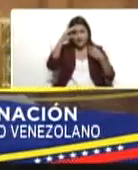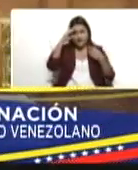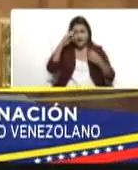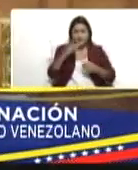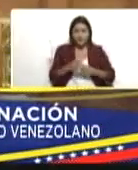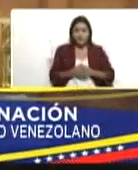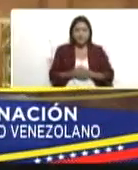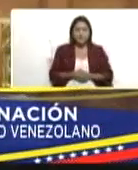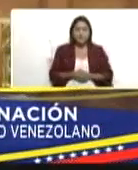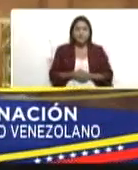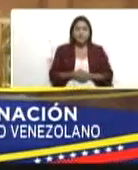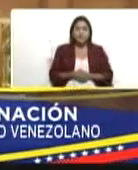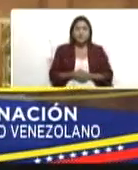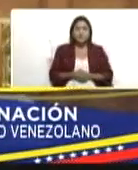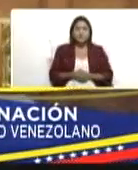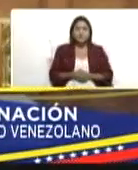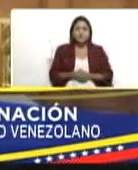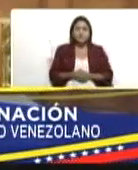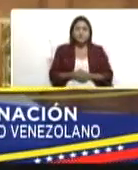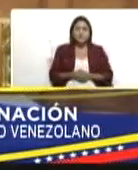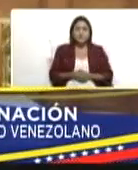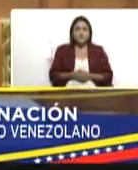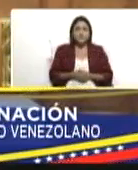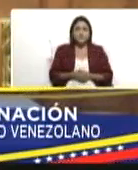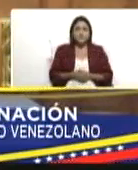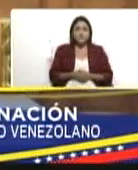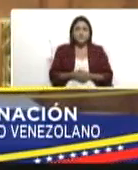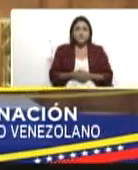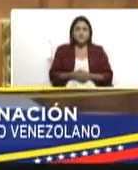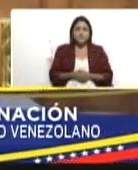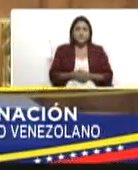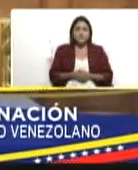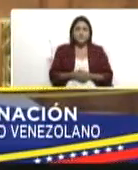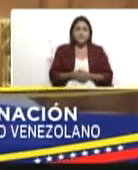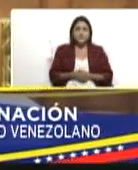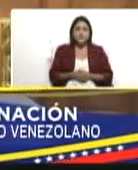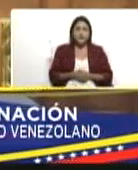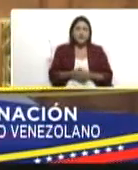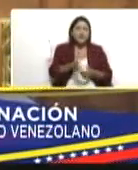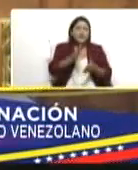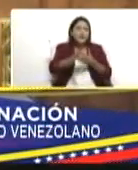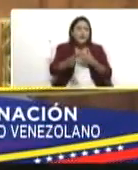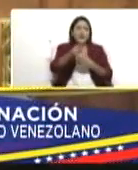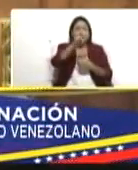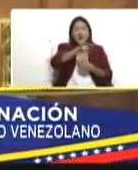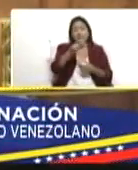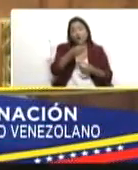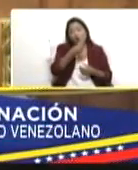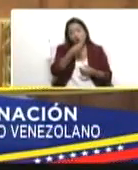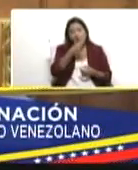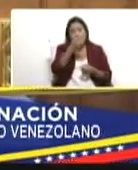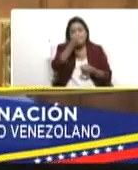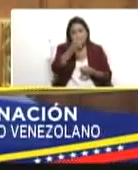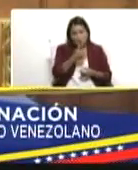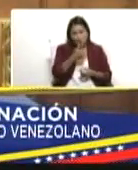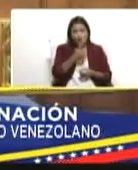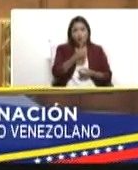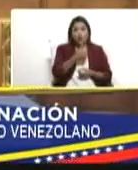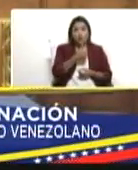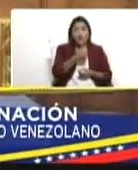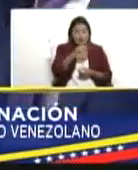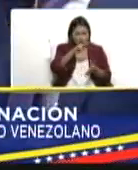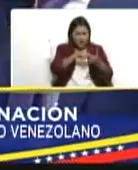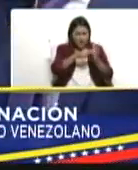son yo digo que Está bien es una visión déficit nutricional eso viene de estándares Internacionales